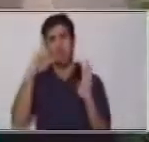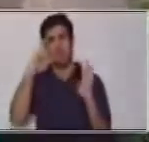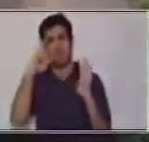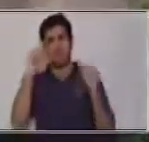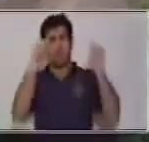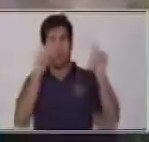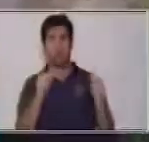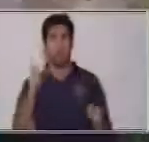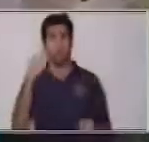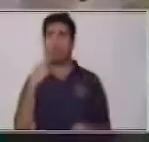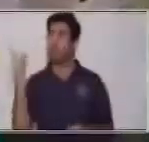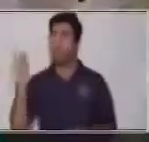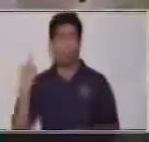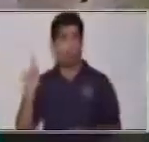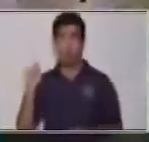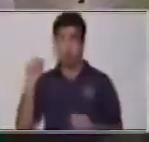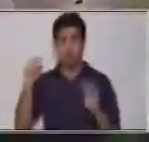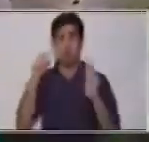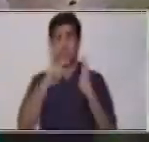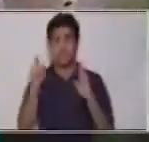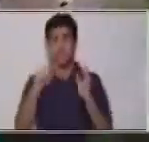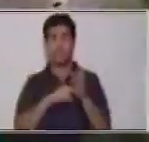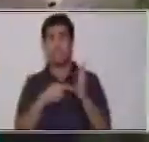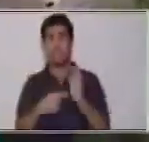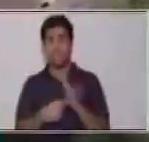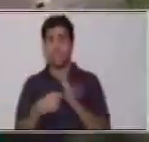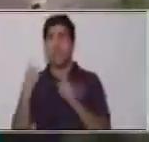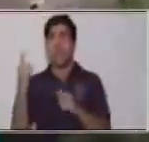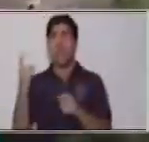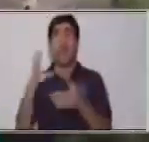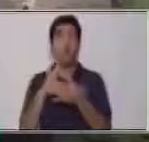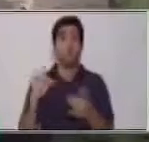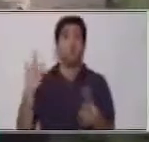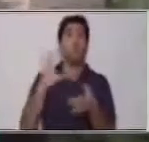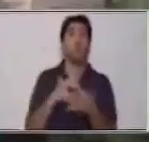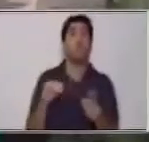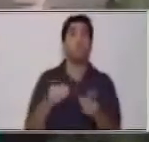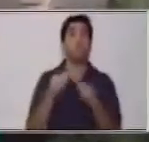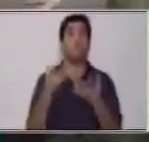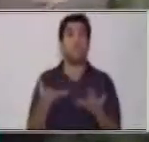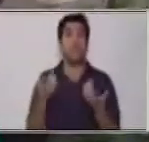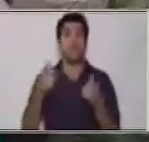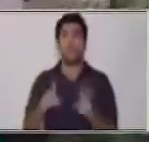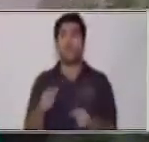No, nos están relatando hechos y el periódico son hechos reales.